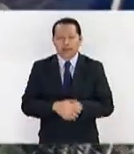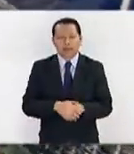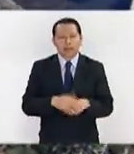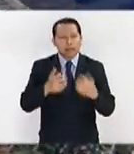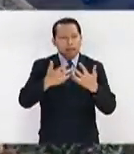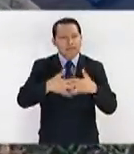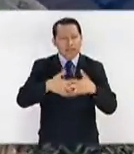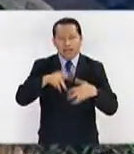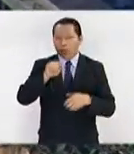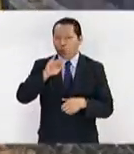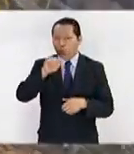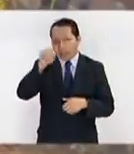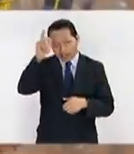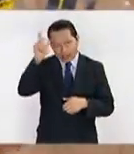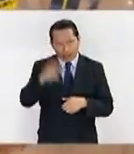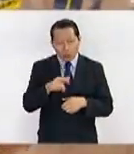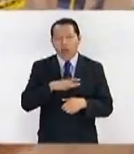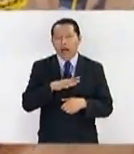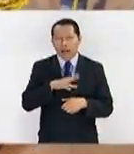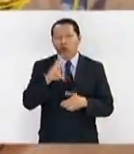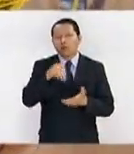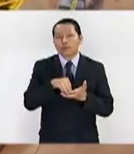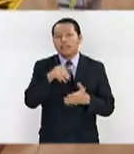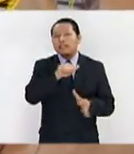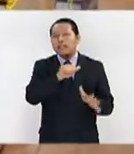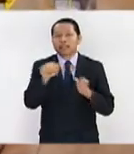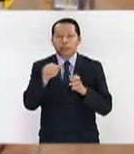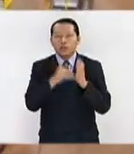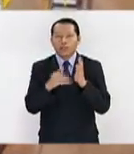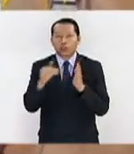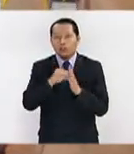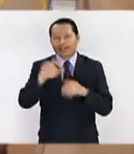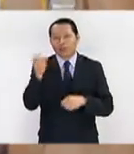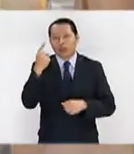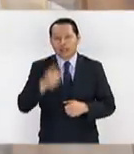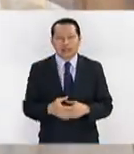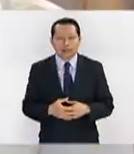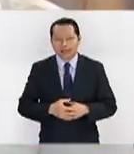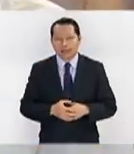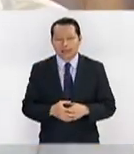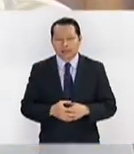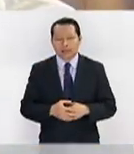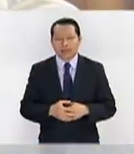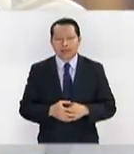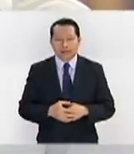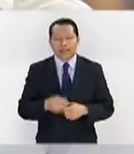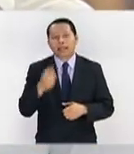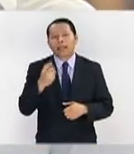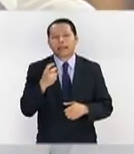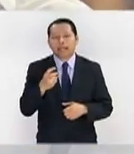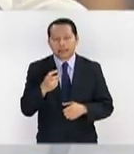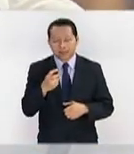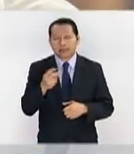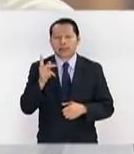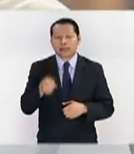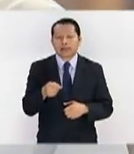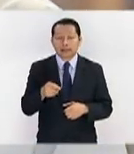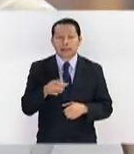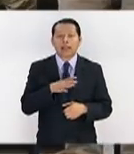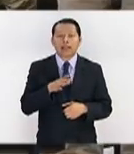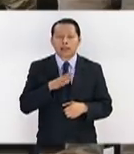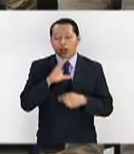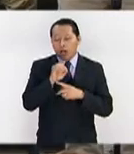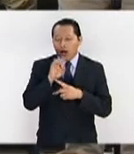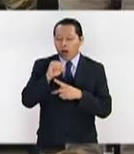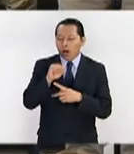Tula Hidalgo tuvo una inversión de 2.600 millones de dólares. Esta planta toma el